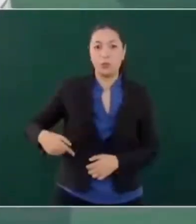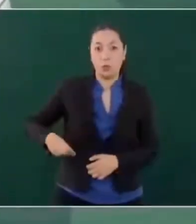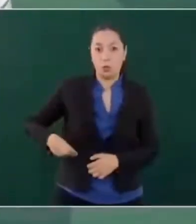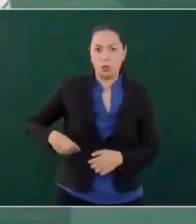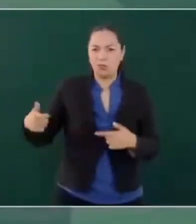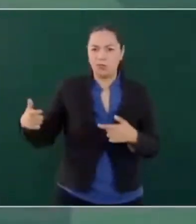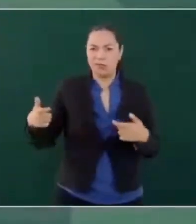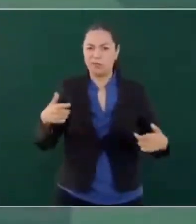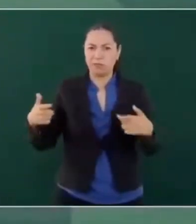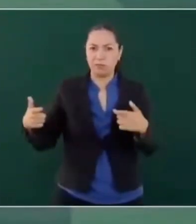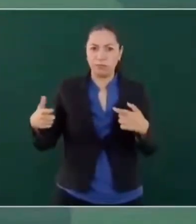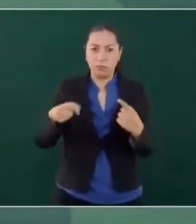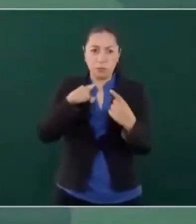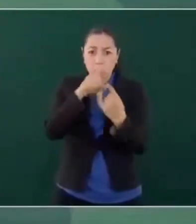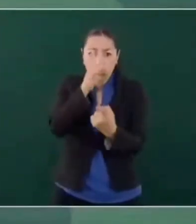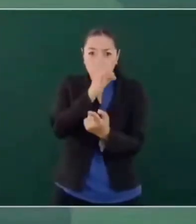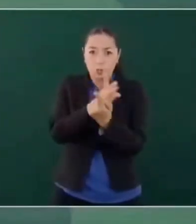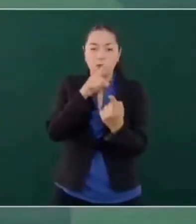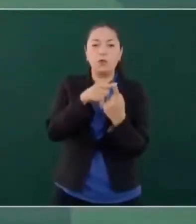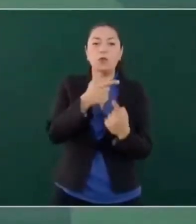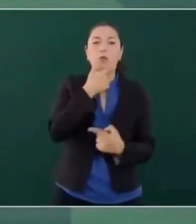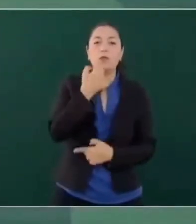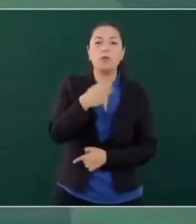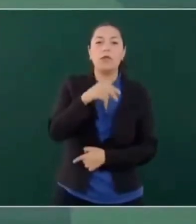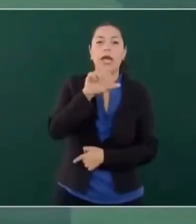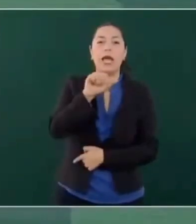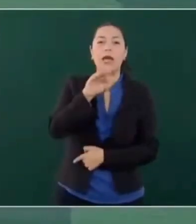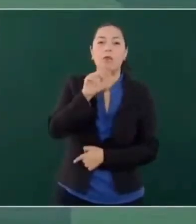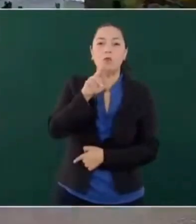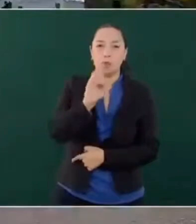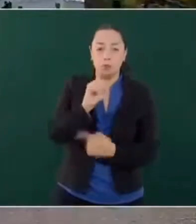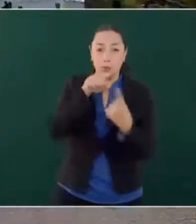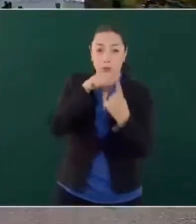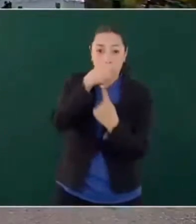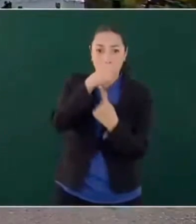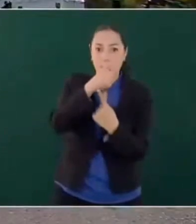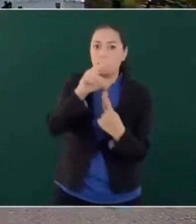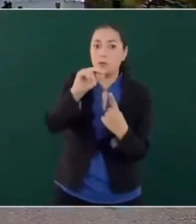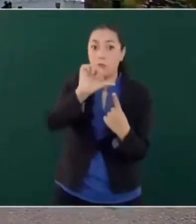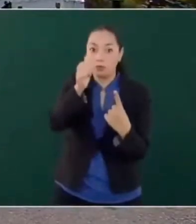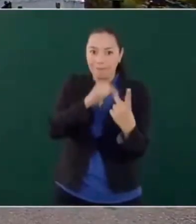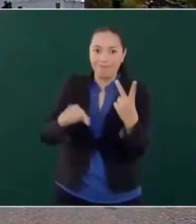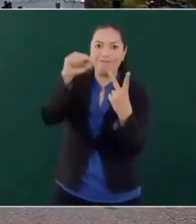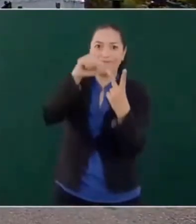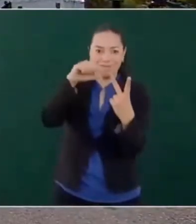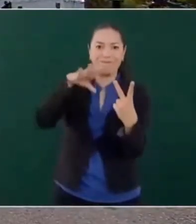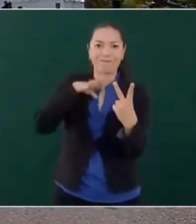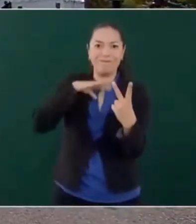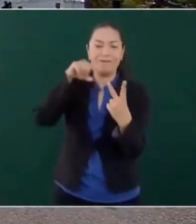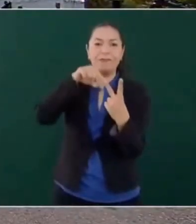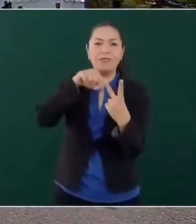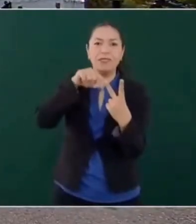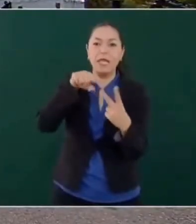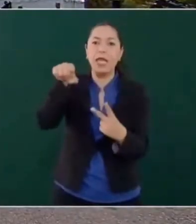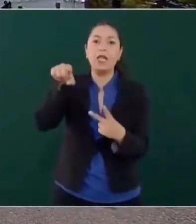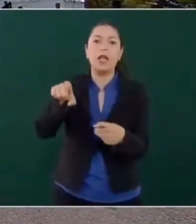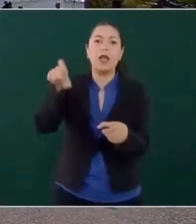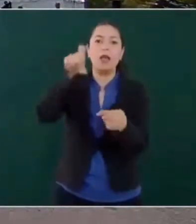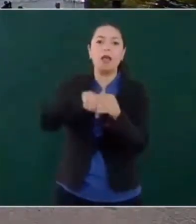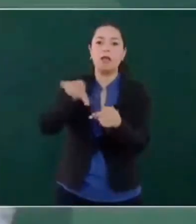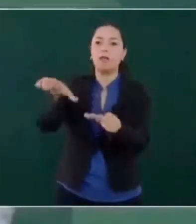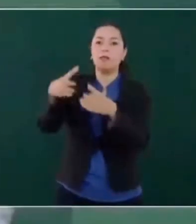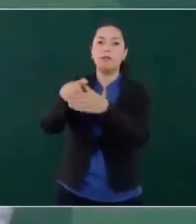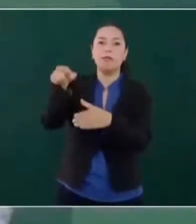no es nada más Aburto, y ese segundo tirador pertenecía al CISEN.